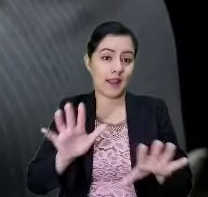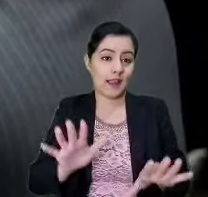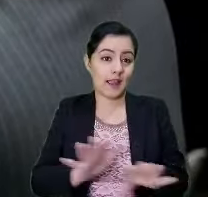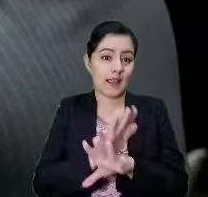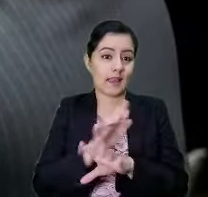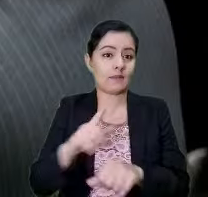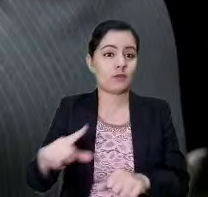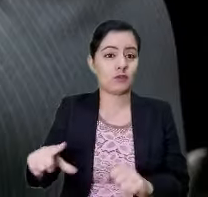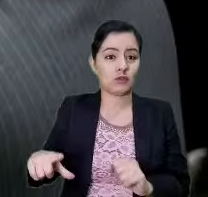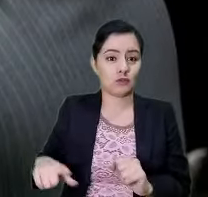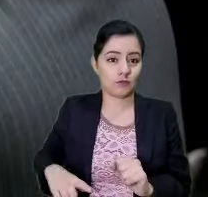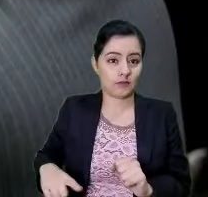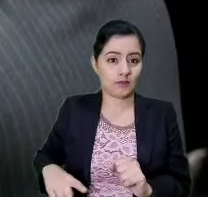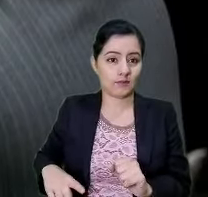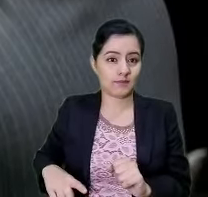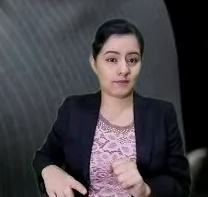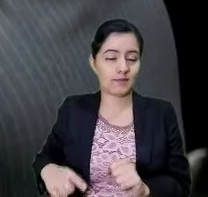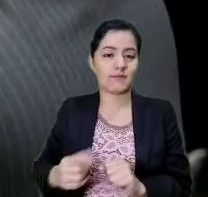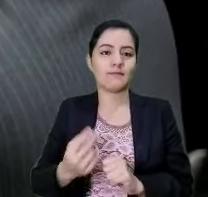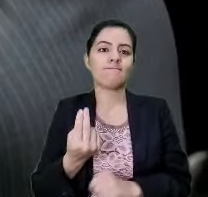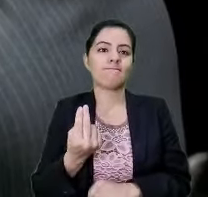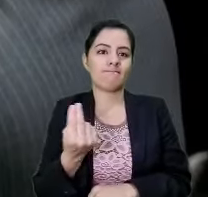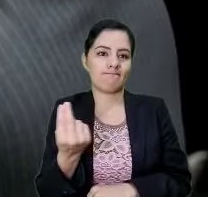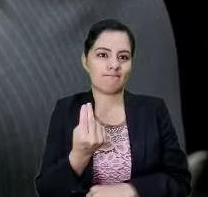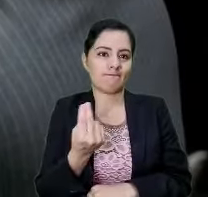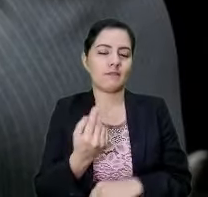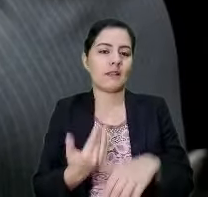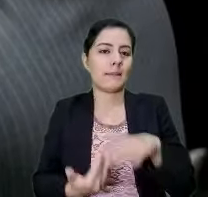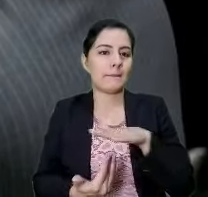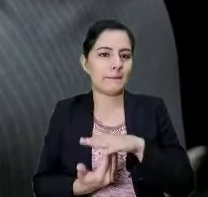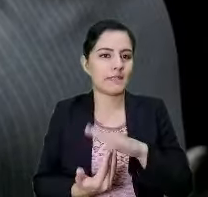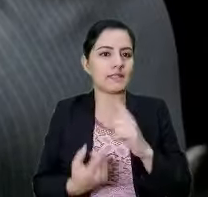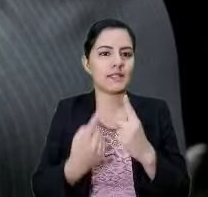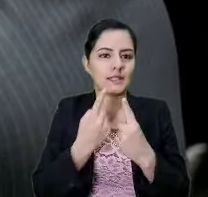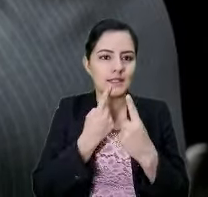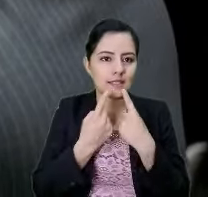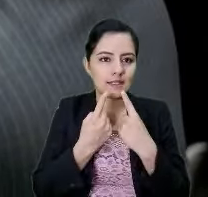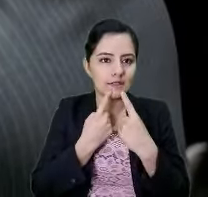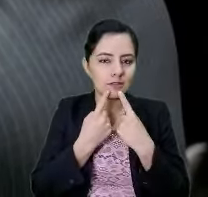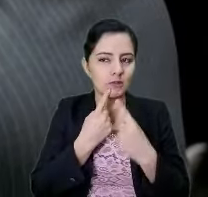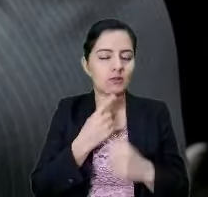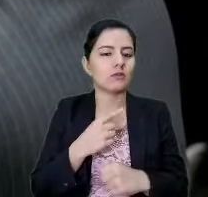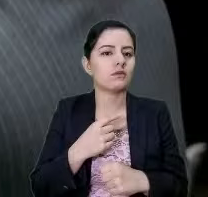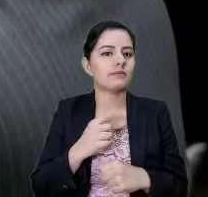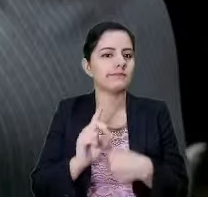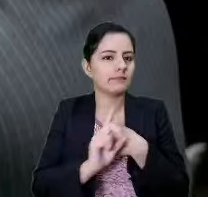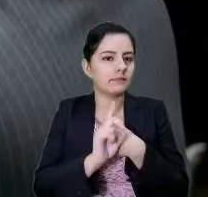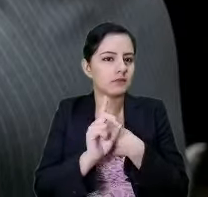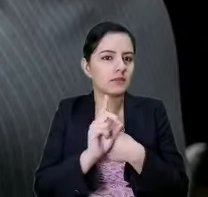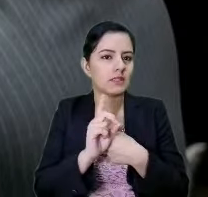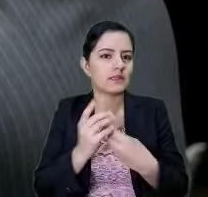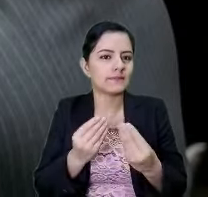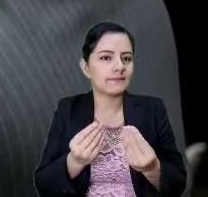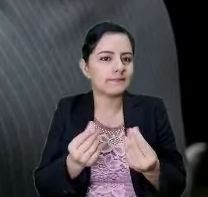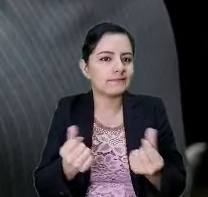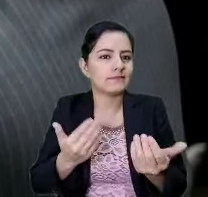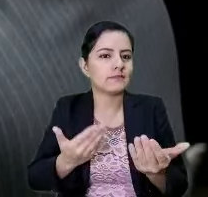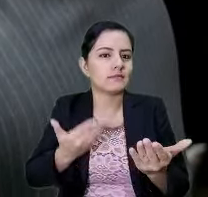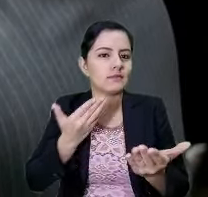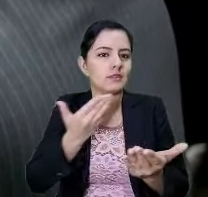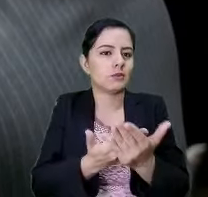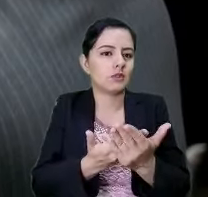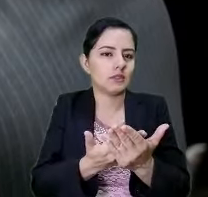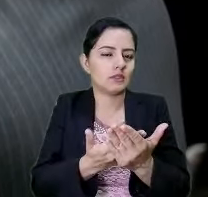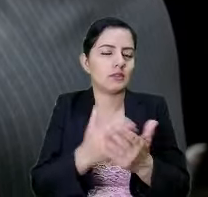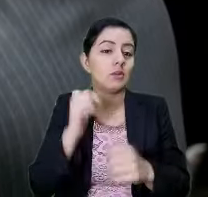apremia que haya una mesa de diálogo, que se exploren soluciones y que ojalá exista